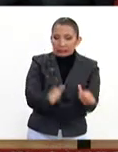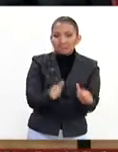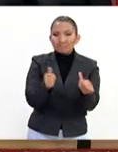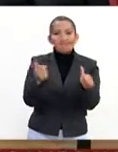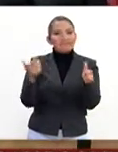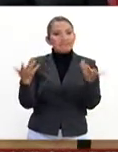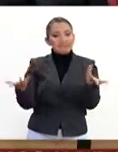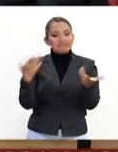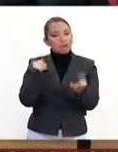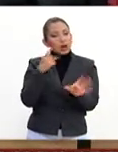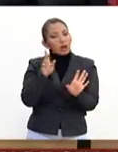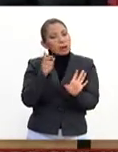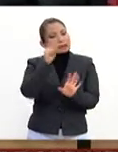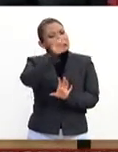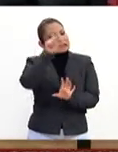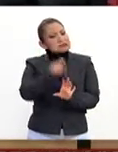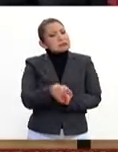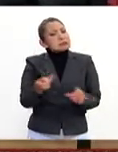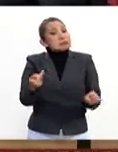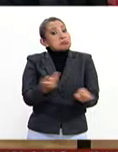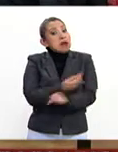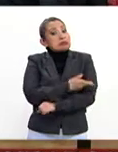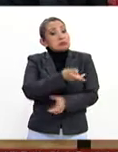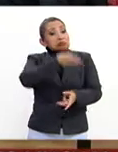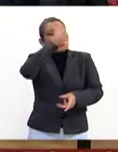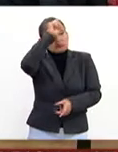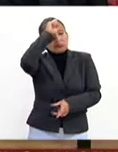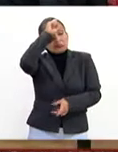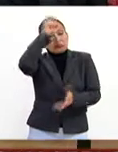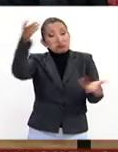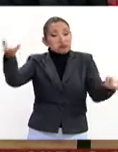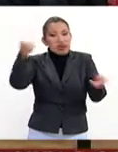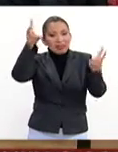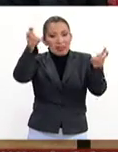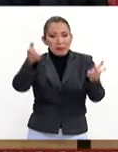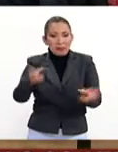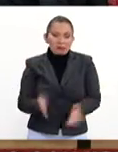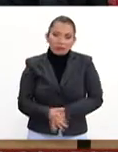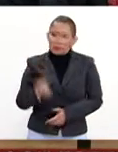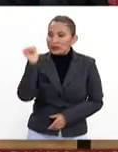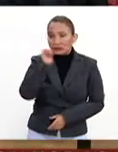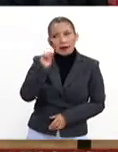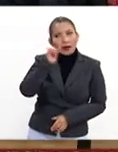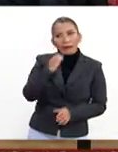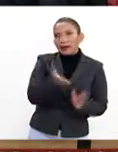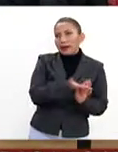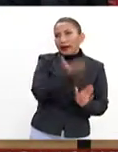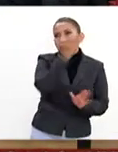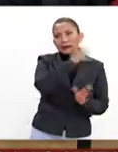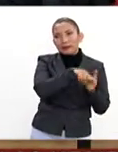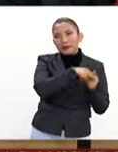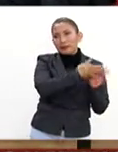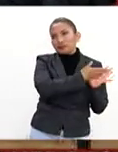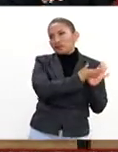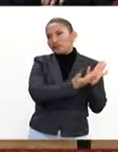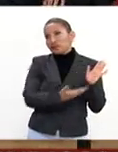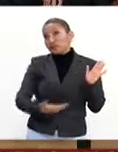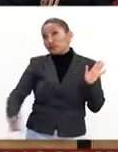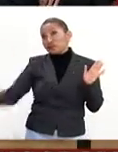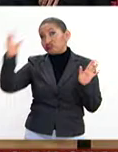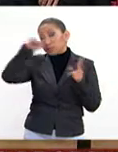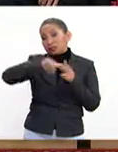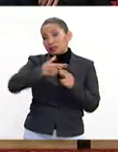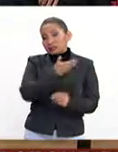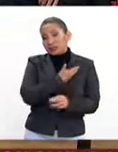y bajo el signo de interrogación con todos estos asuntos, Enrique. ¿Cómo ha sido? ¿Cómo ha sido? Durante los últimos